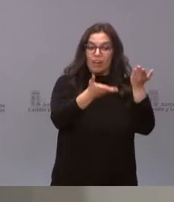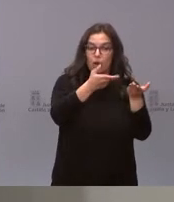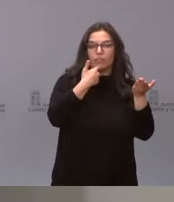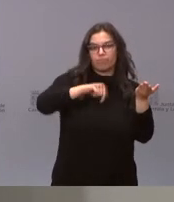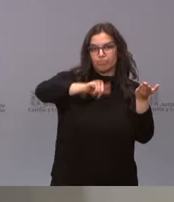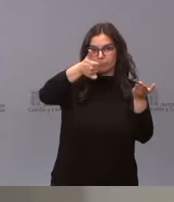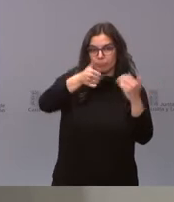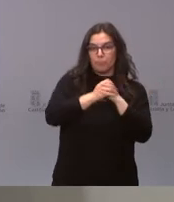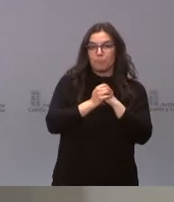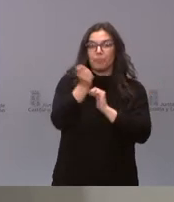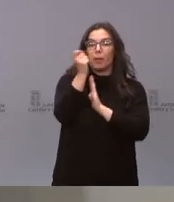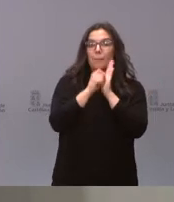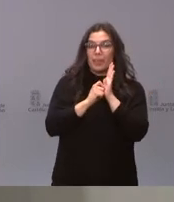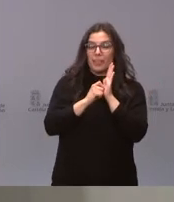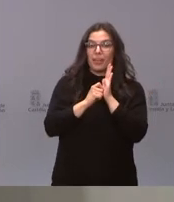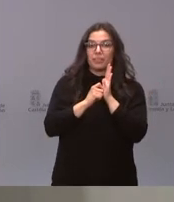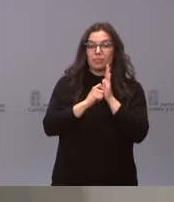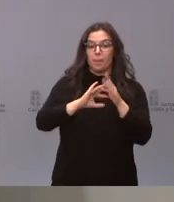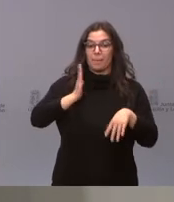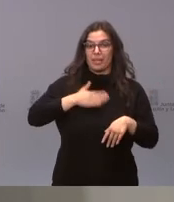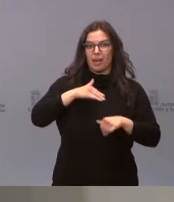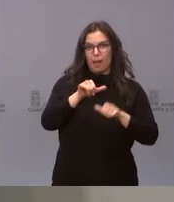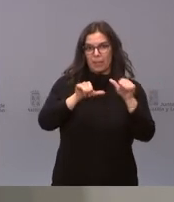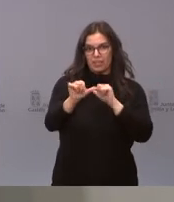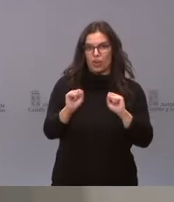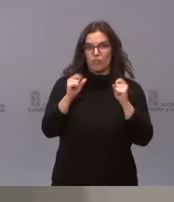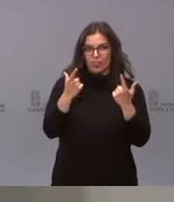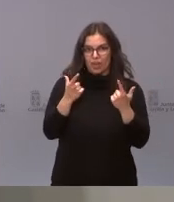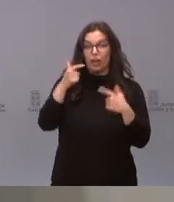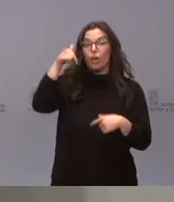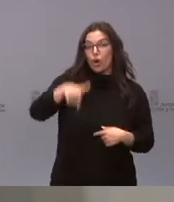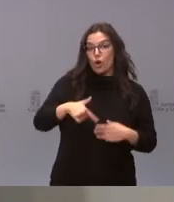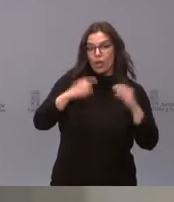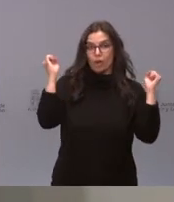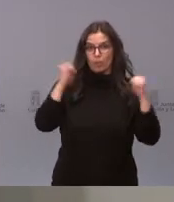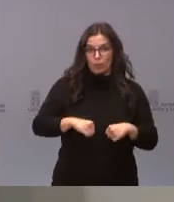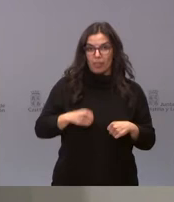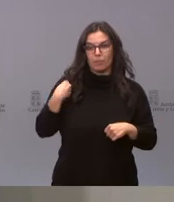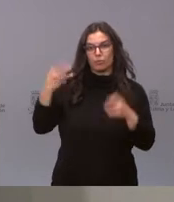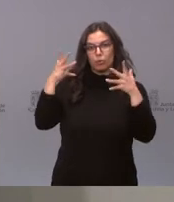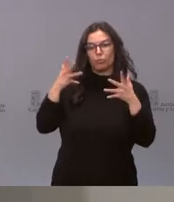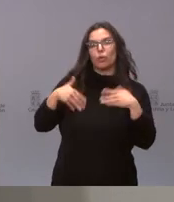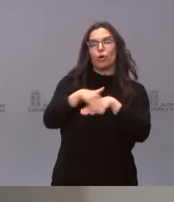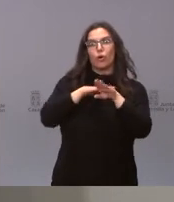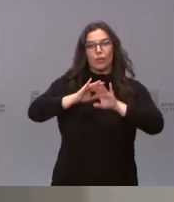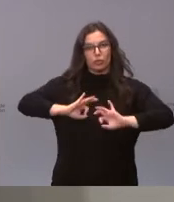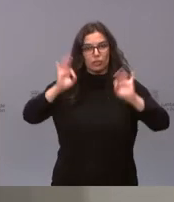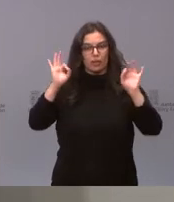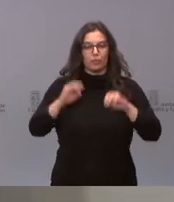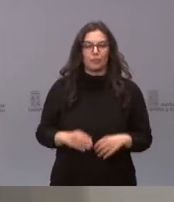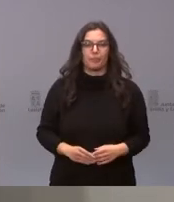las medidas que se aplicarán a partir de mañana han sido aprobadas hoy por acuerdo del consejo de gobierno extraordinario